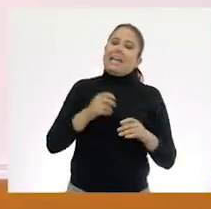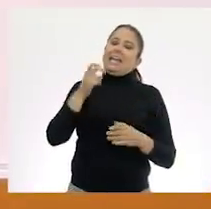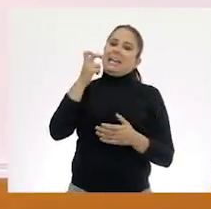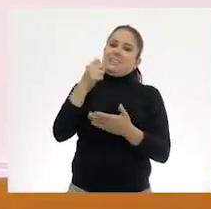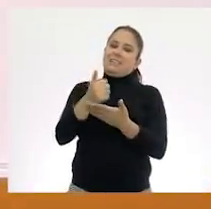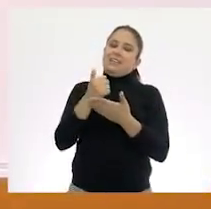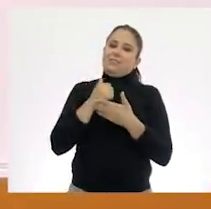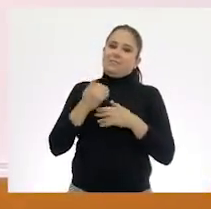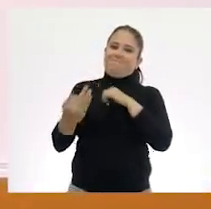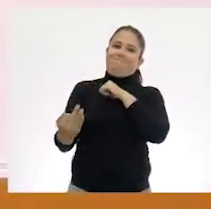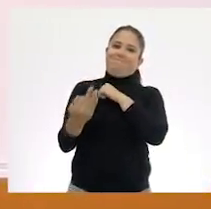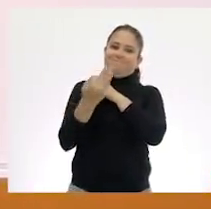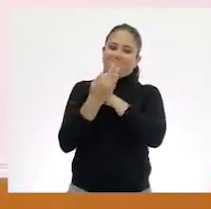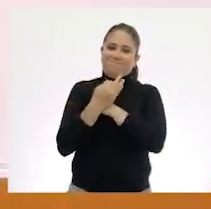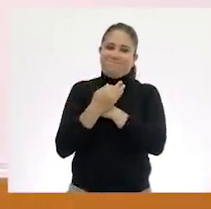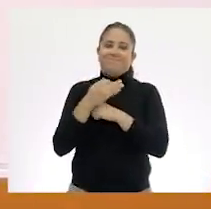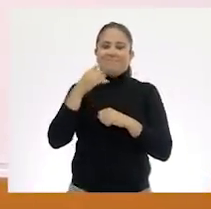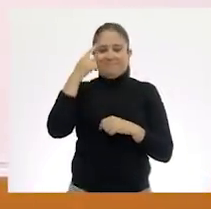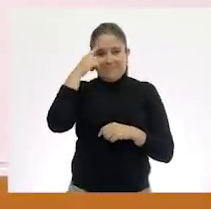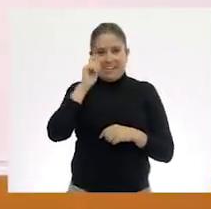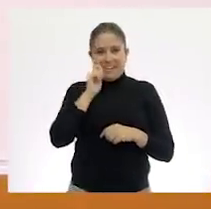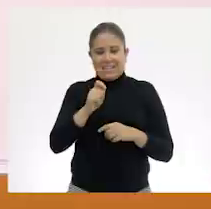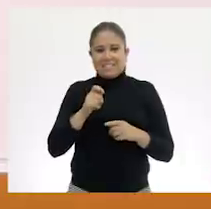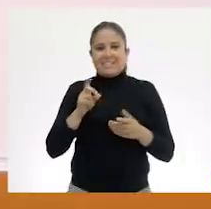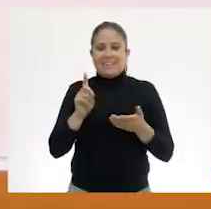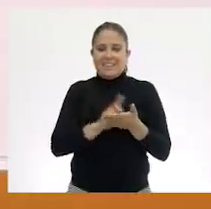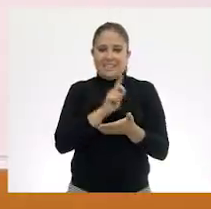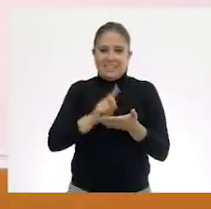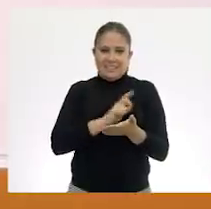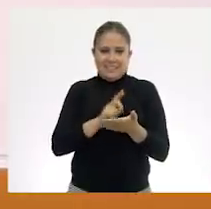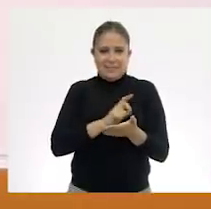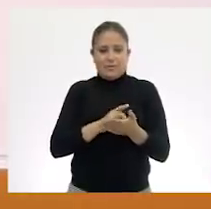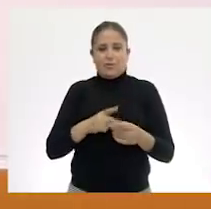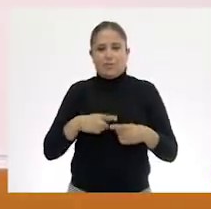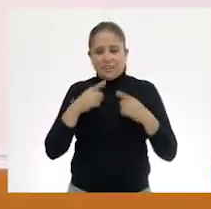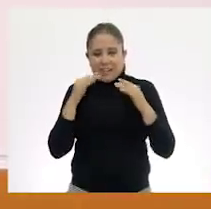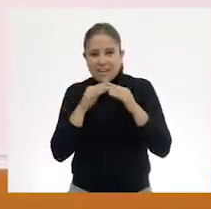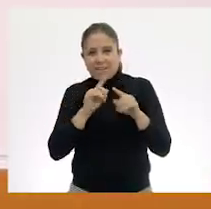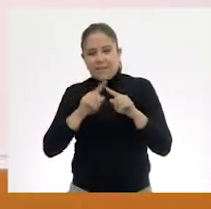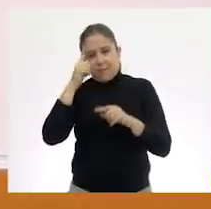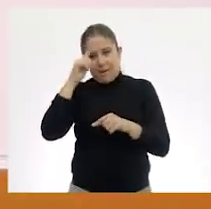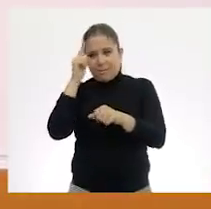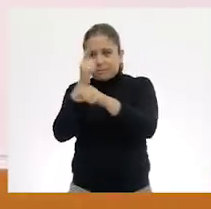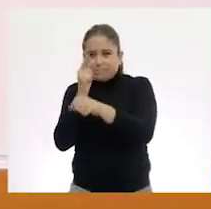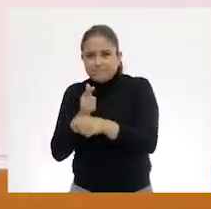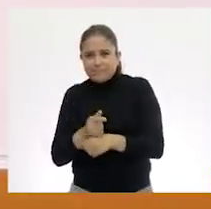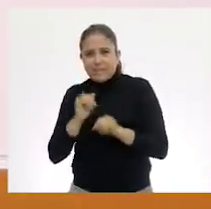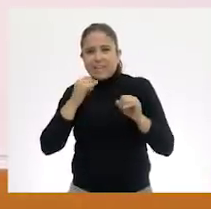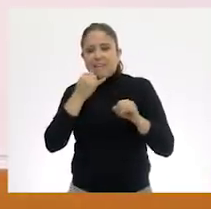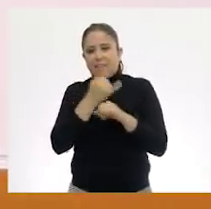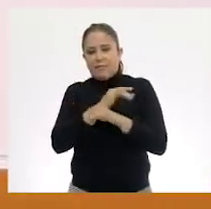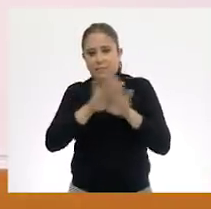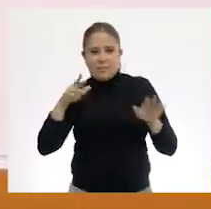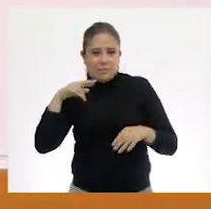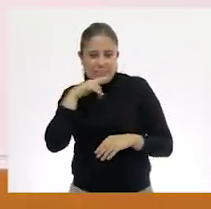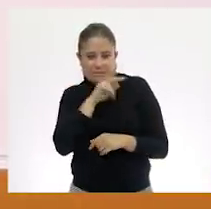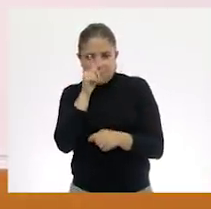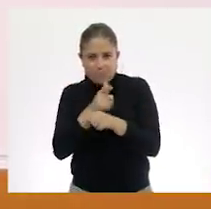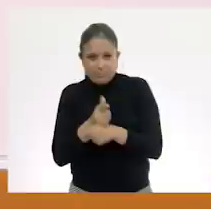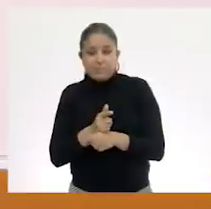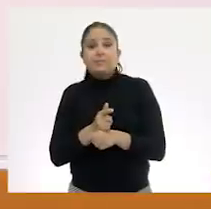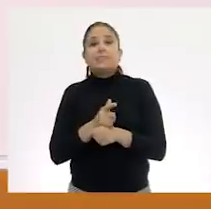bastante cuando es cuestión de dirección para directorios para poder identificar muy rápido la información. Ahora,